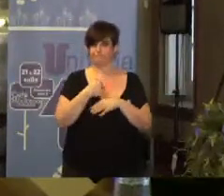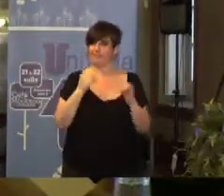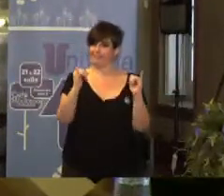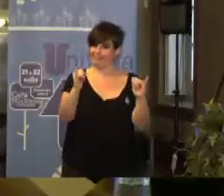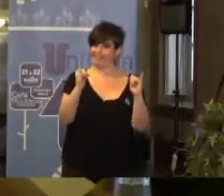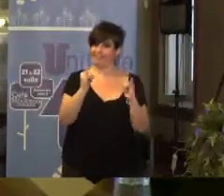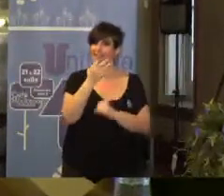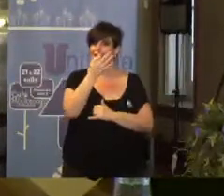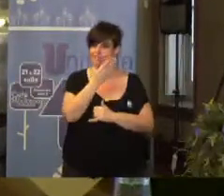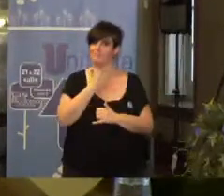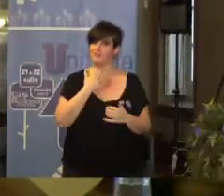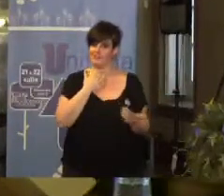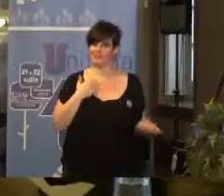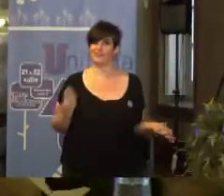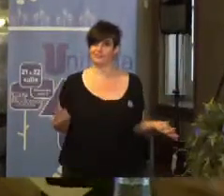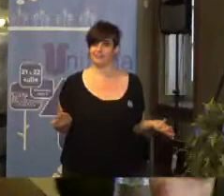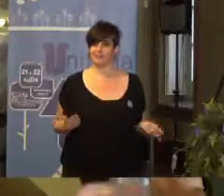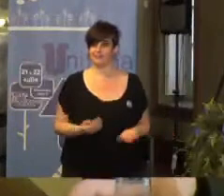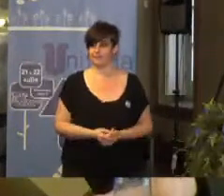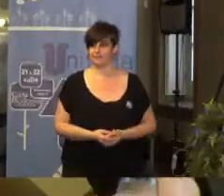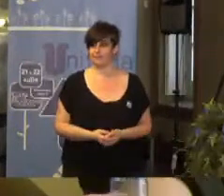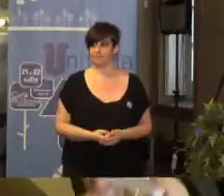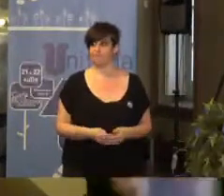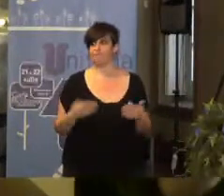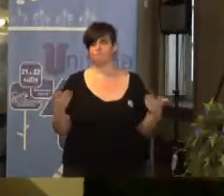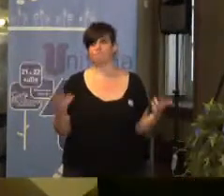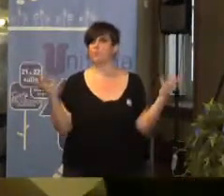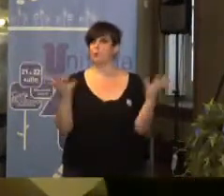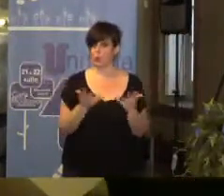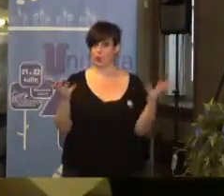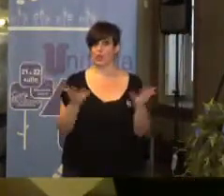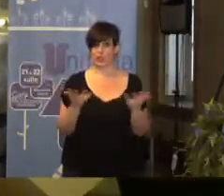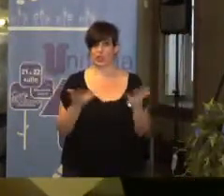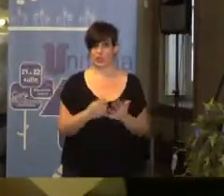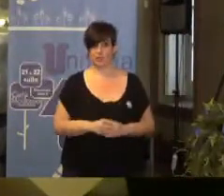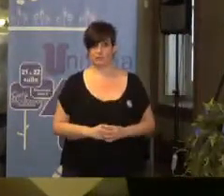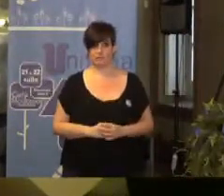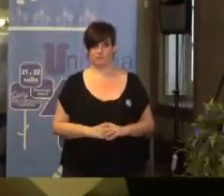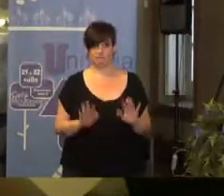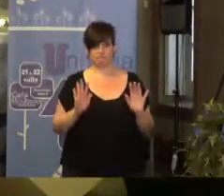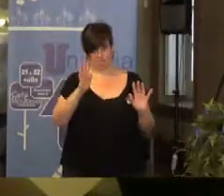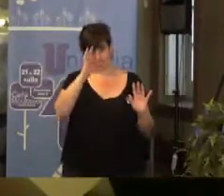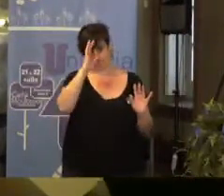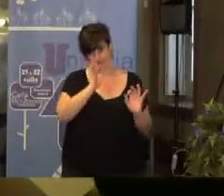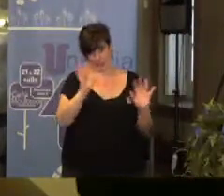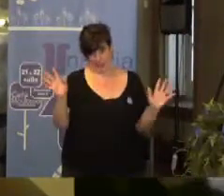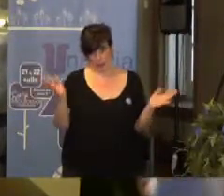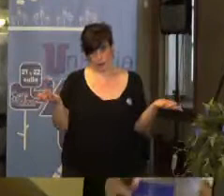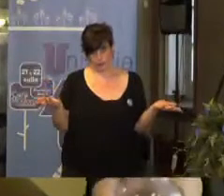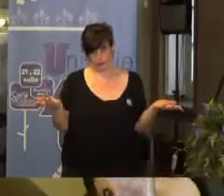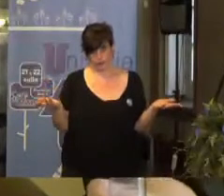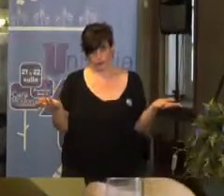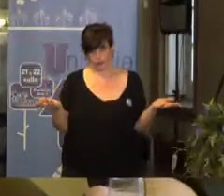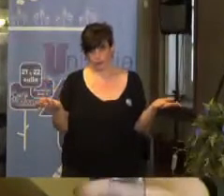eu tamén. E, por tanto, temos certa urxencia para facelo. Pero, claro,